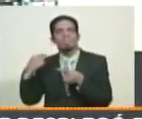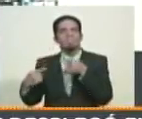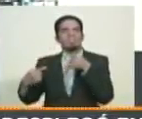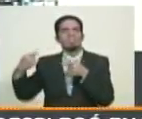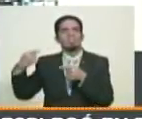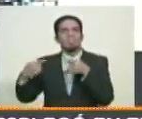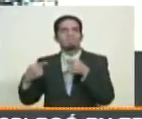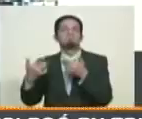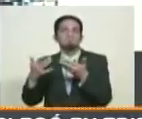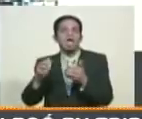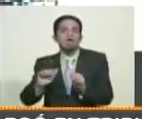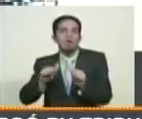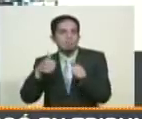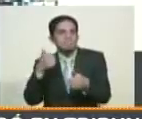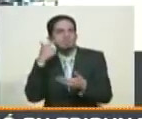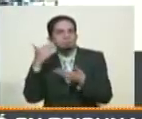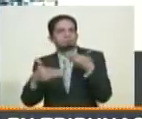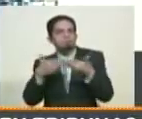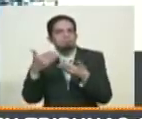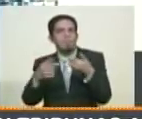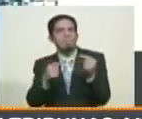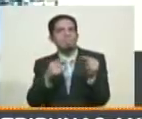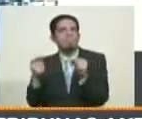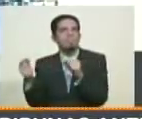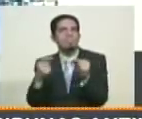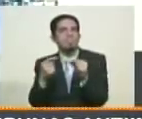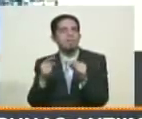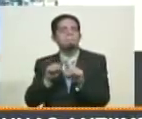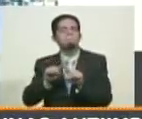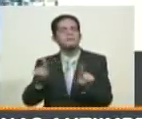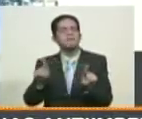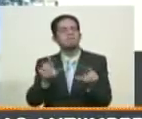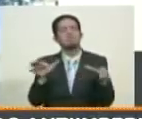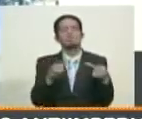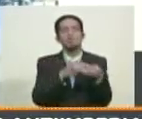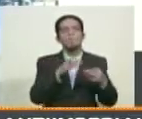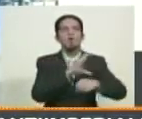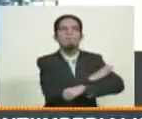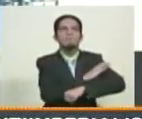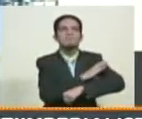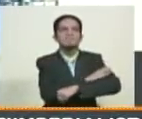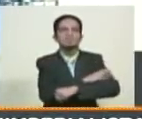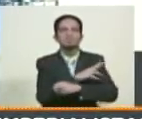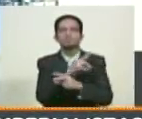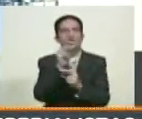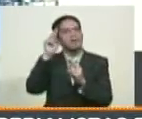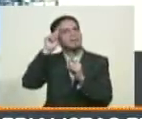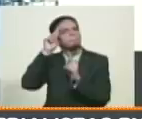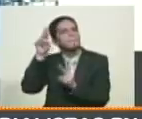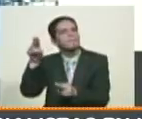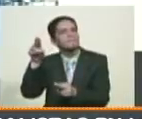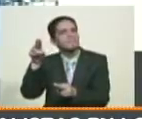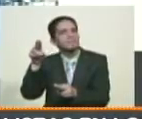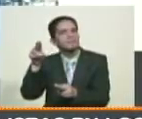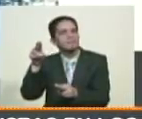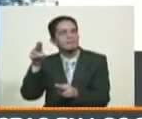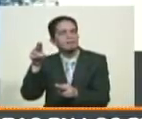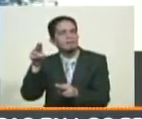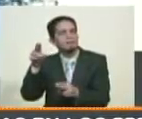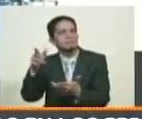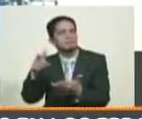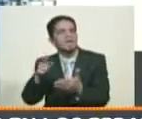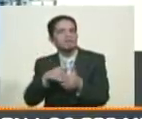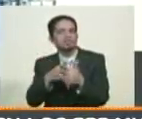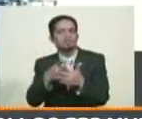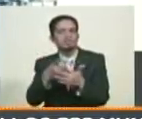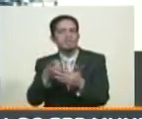de diálogo en Venezuela, que no fue respetado por otro factor adverso al Estado, y lanzaron